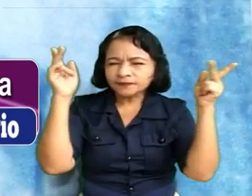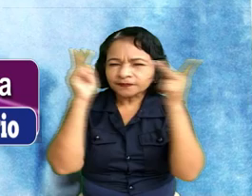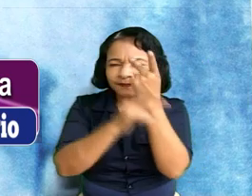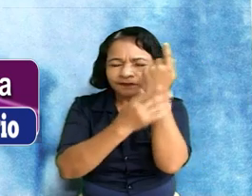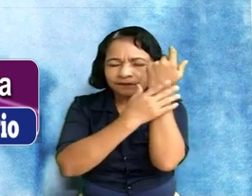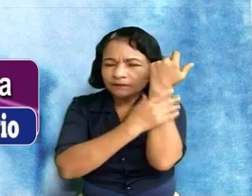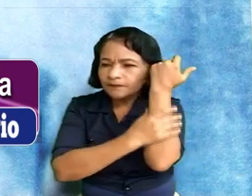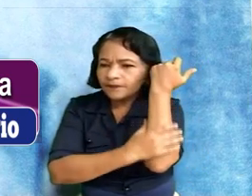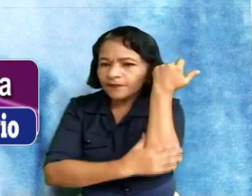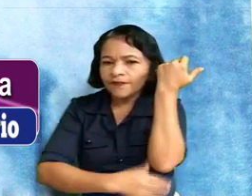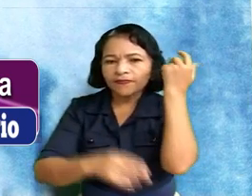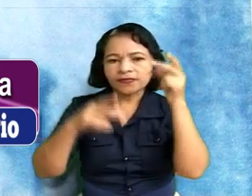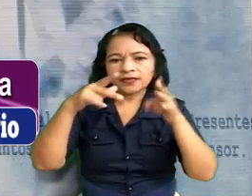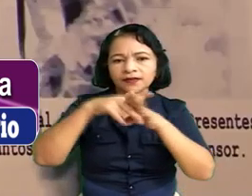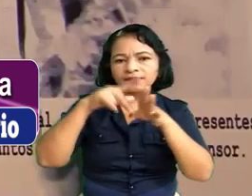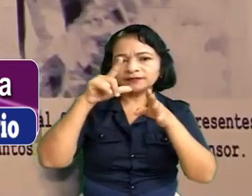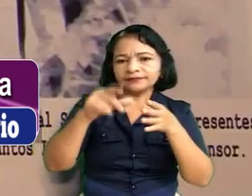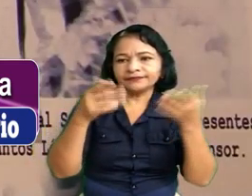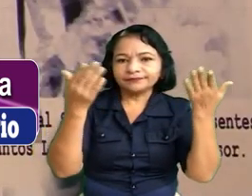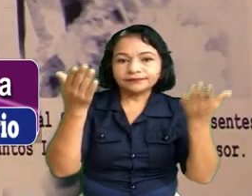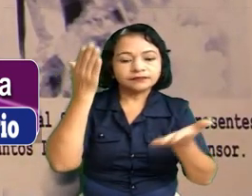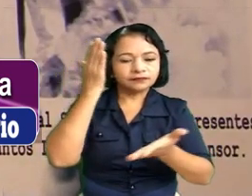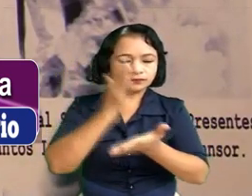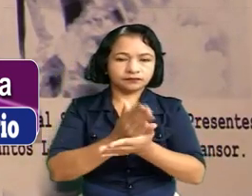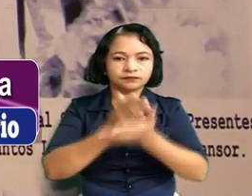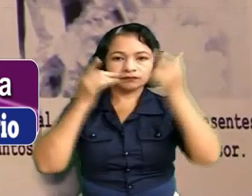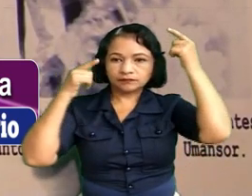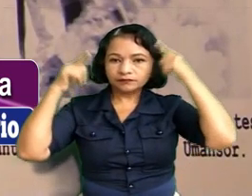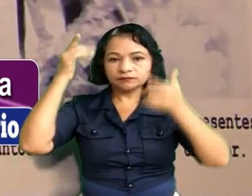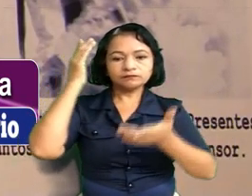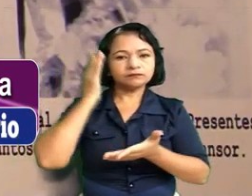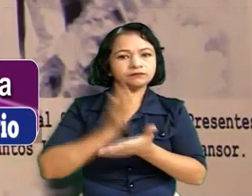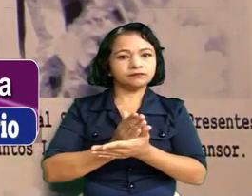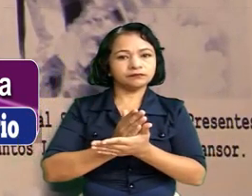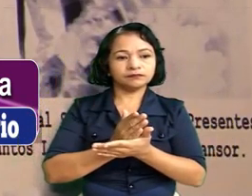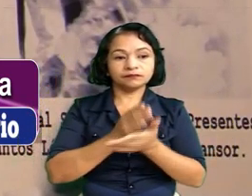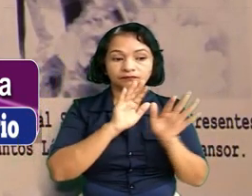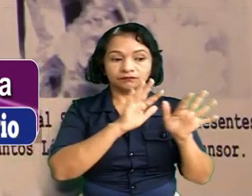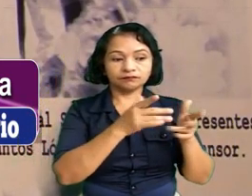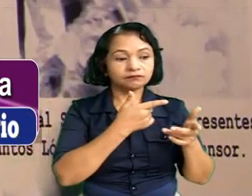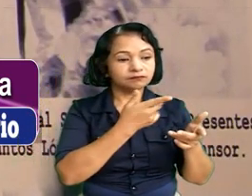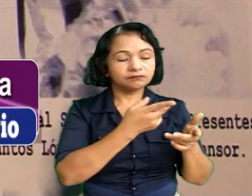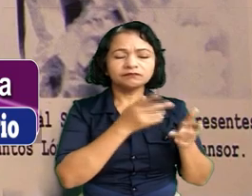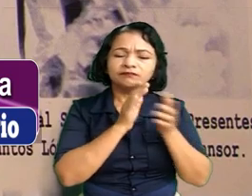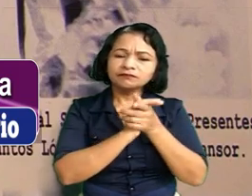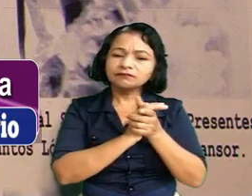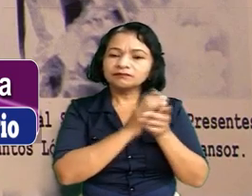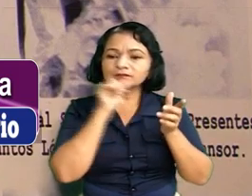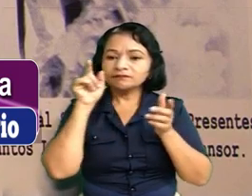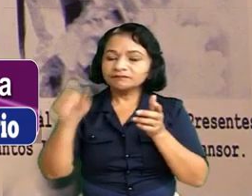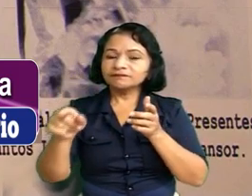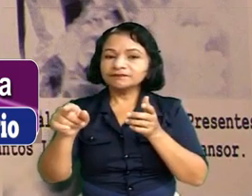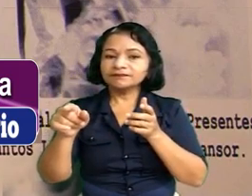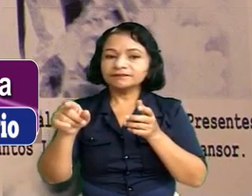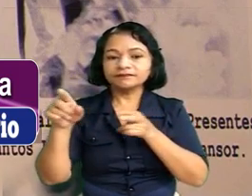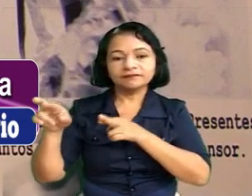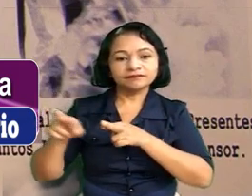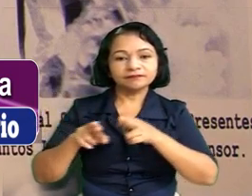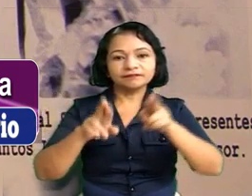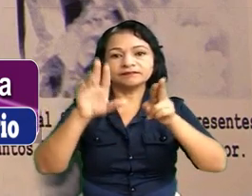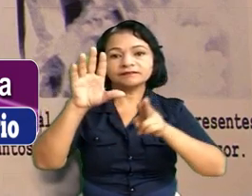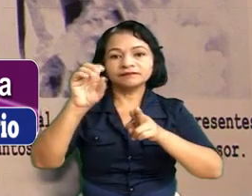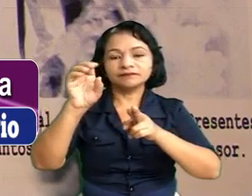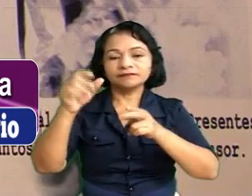los campesinos de esta zona, decide que con Blanquita, la primera cooperativa que sea en Río Coco,